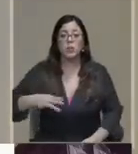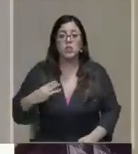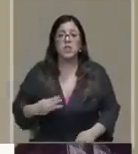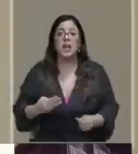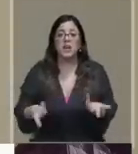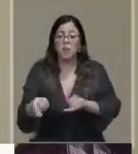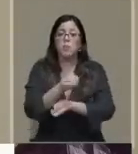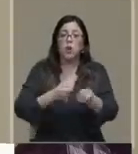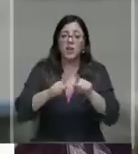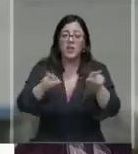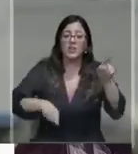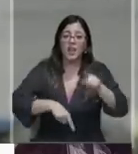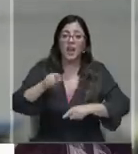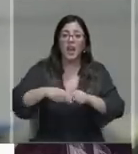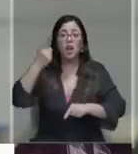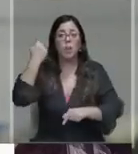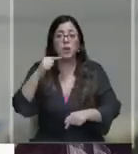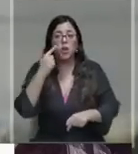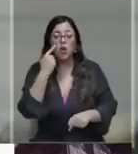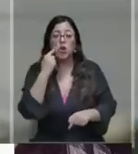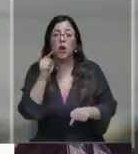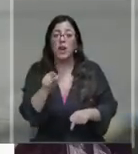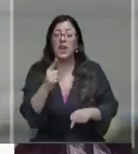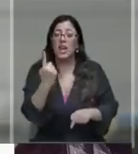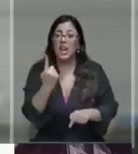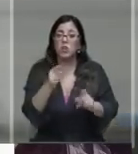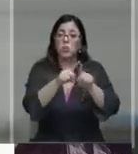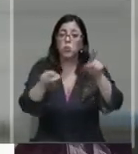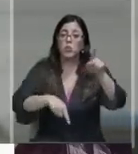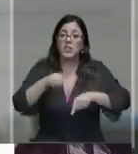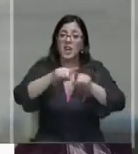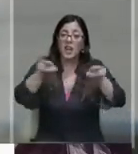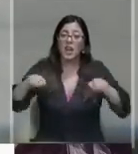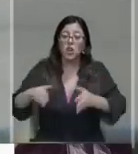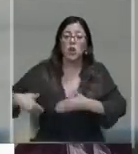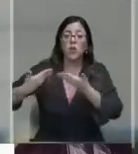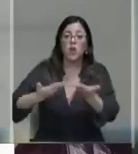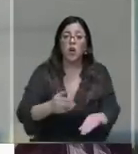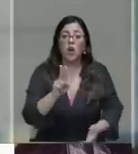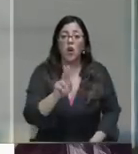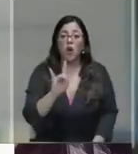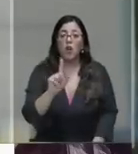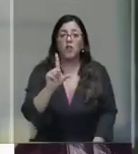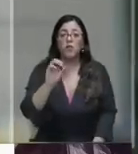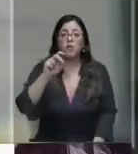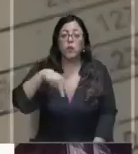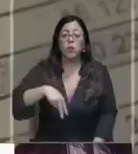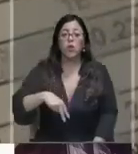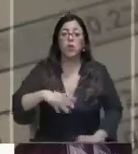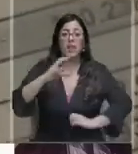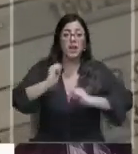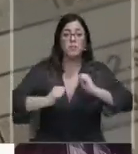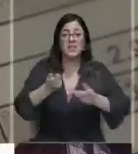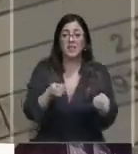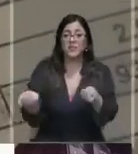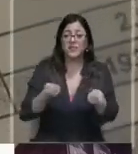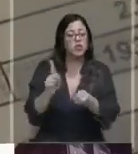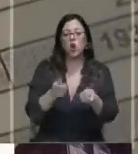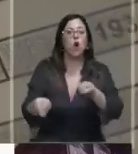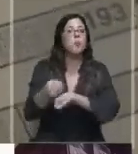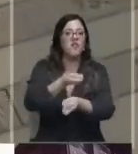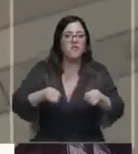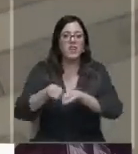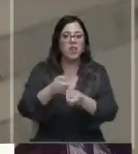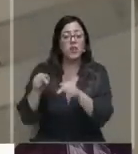paños. Sin embargo, en una de las propiedades ofrecidas por Vulcom, la empresa no operó como intermediaria, sino como vendedora. Y